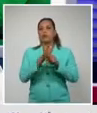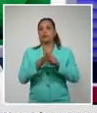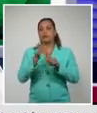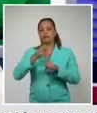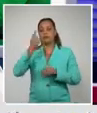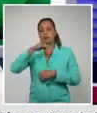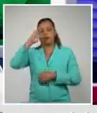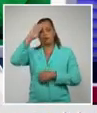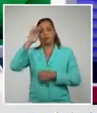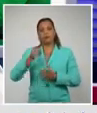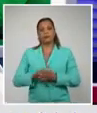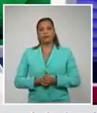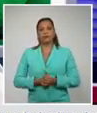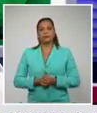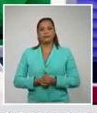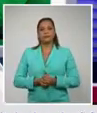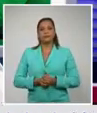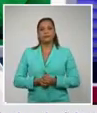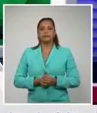en nuestro país.